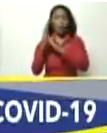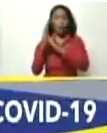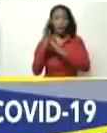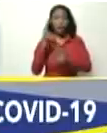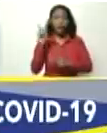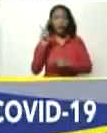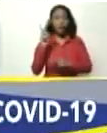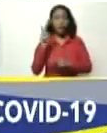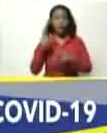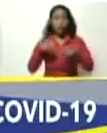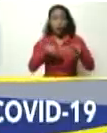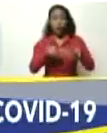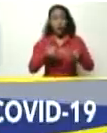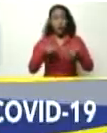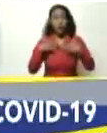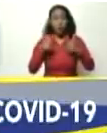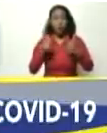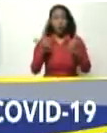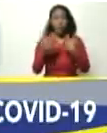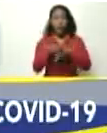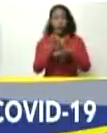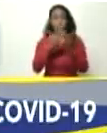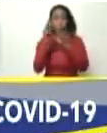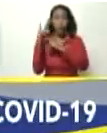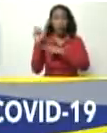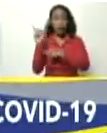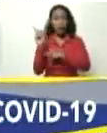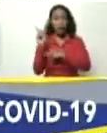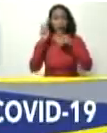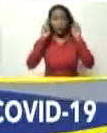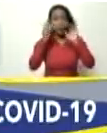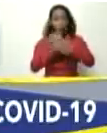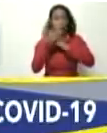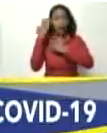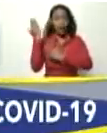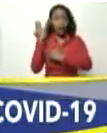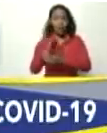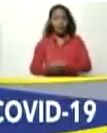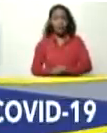integral comunitaria. Es la instancia